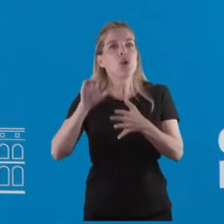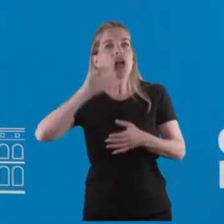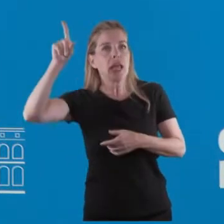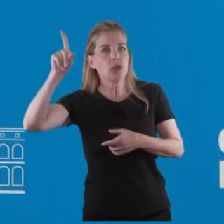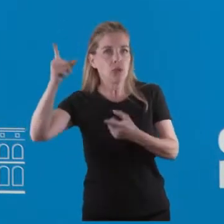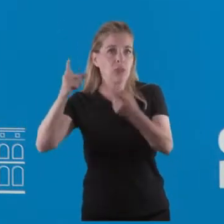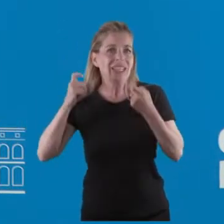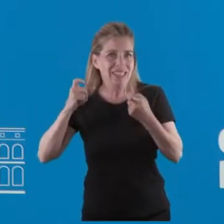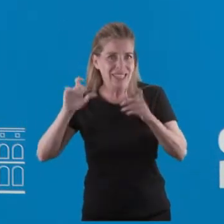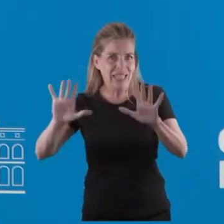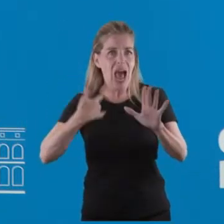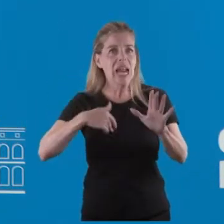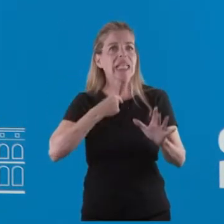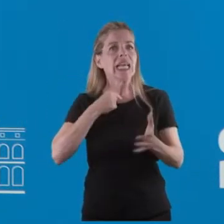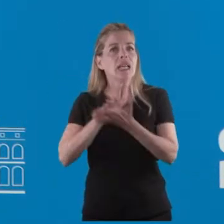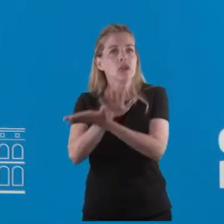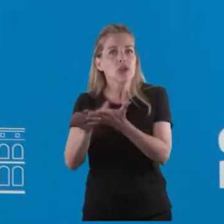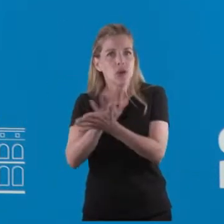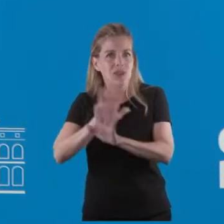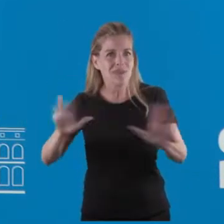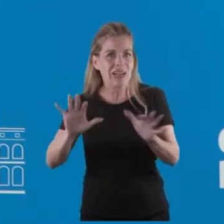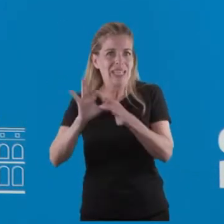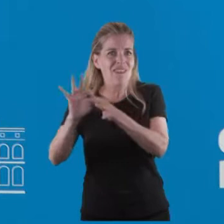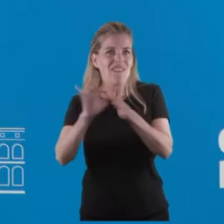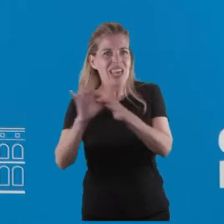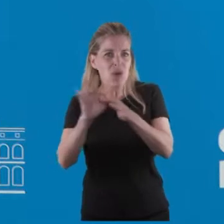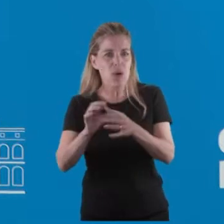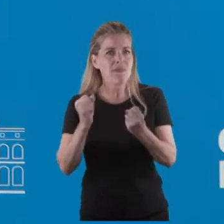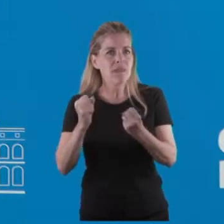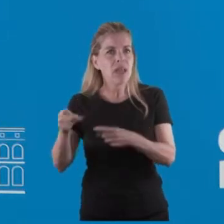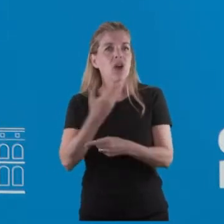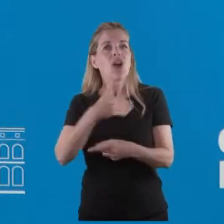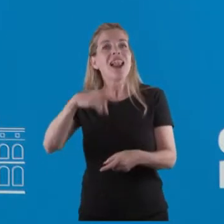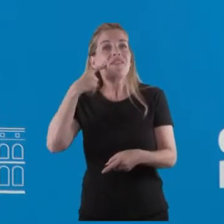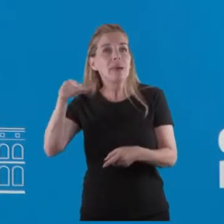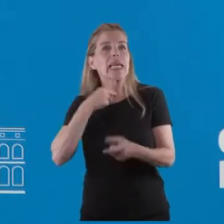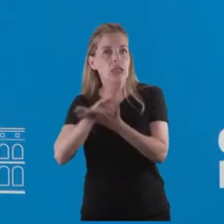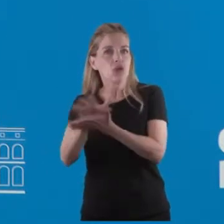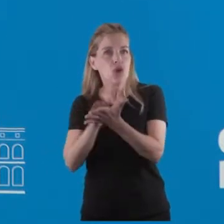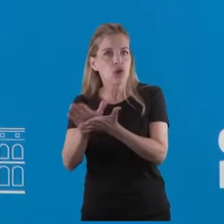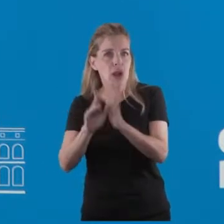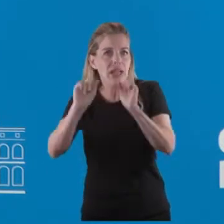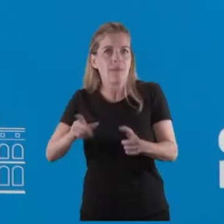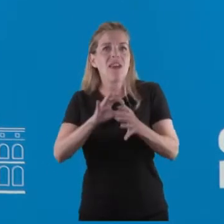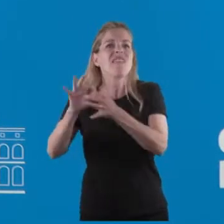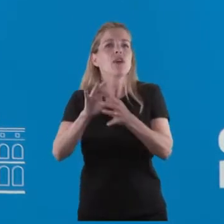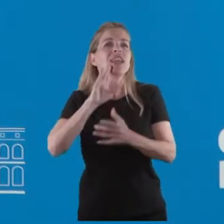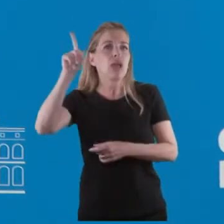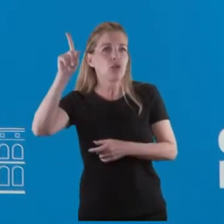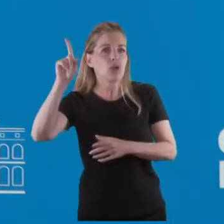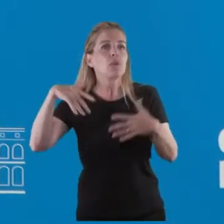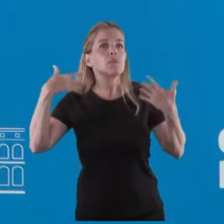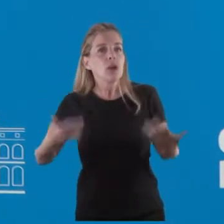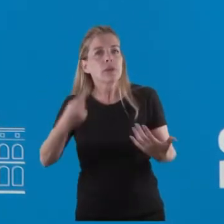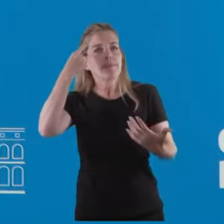busca no tener esa situación de dependencia tan fuerte con el fondo monetario internacional y con los eeuu por eso lleva adelante una política